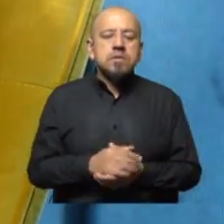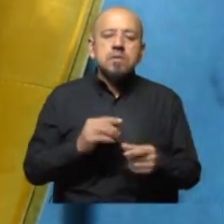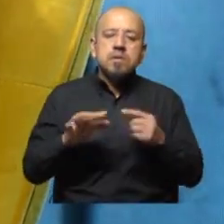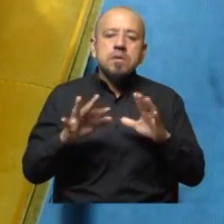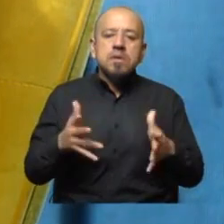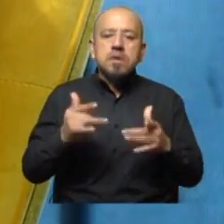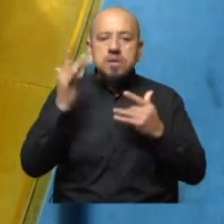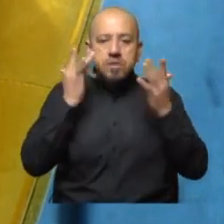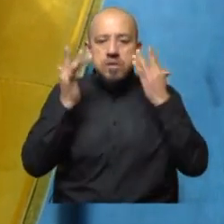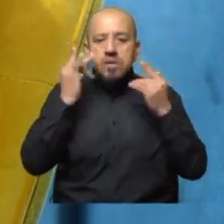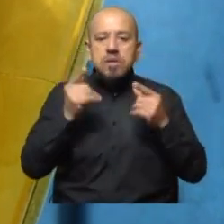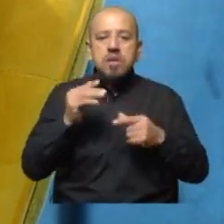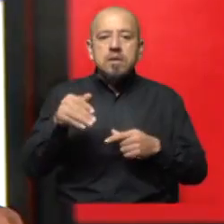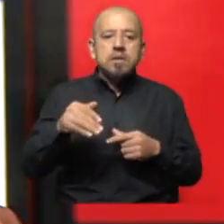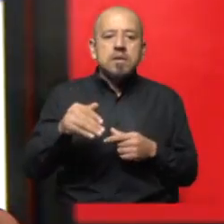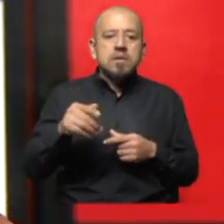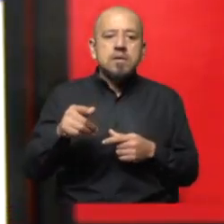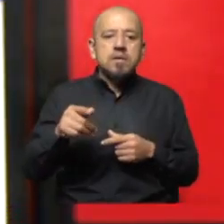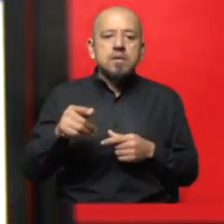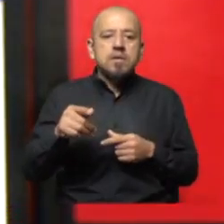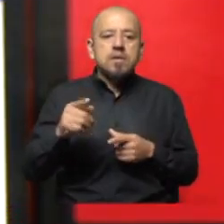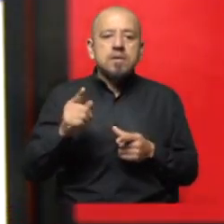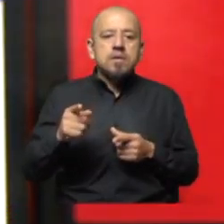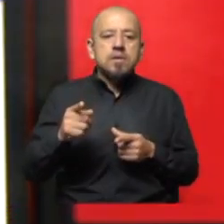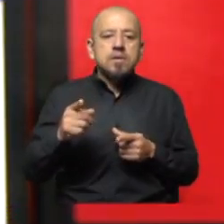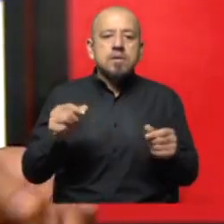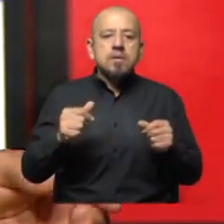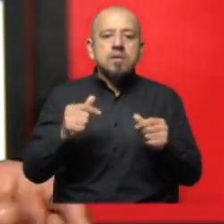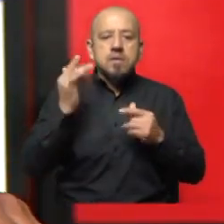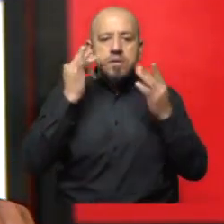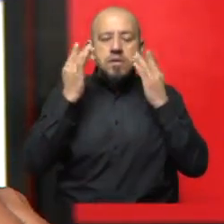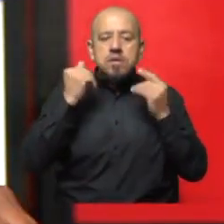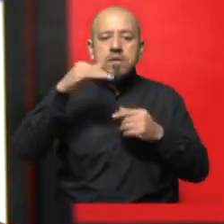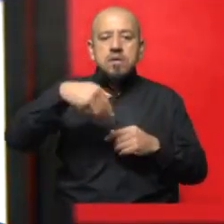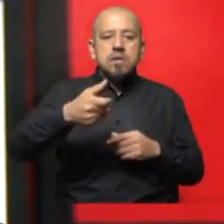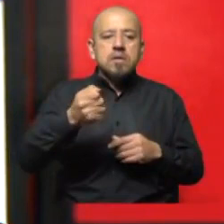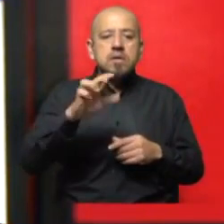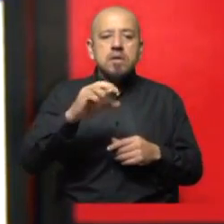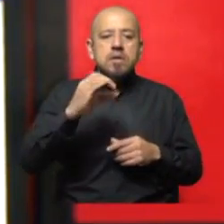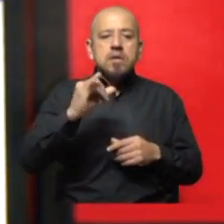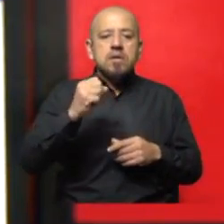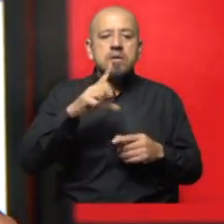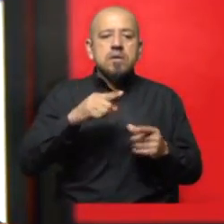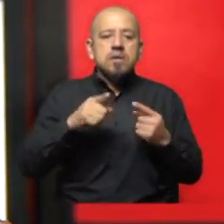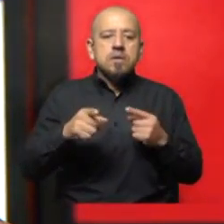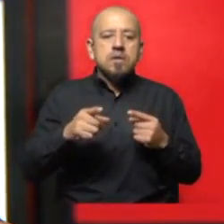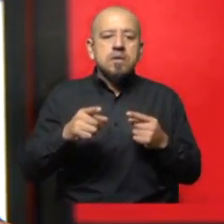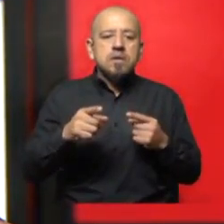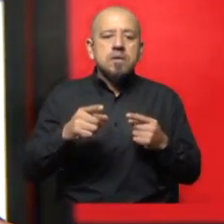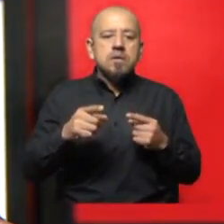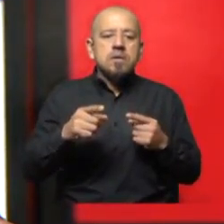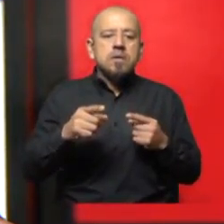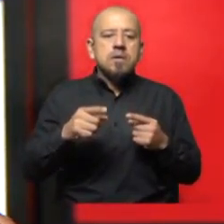un artista marcial era se declaró un artista marcial es alguien quien se diga son artes